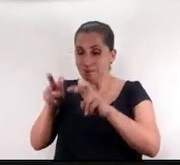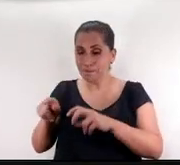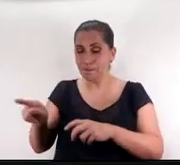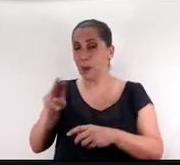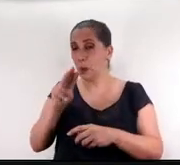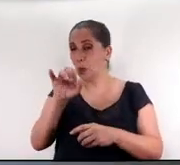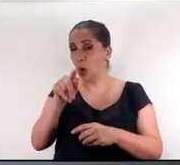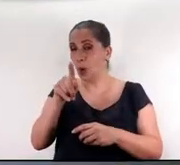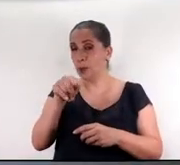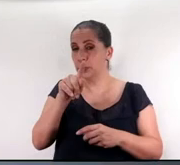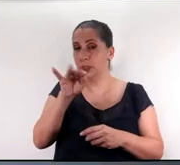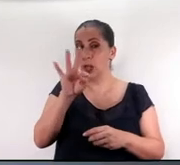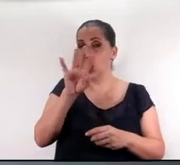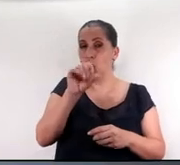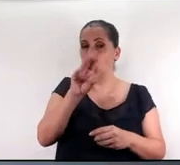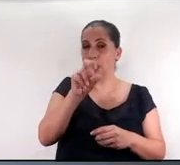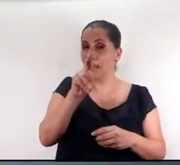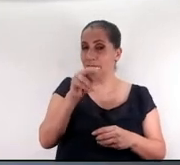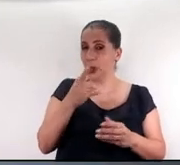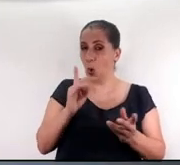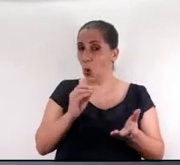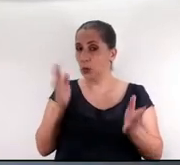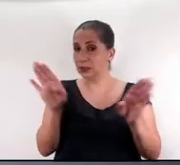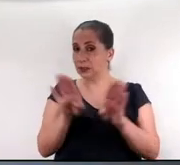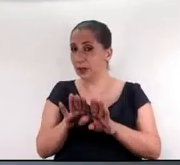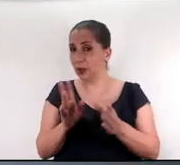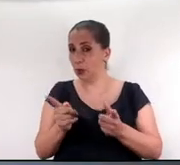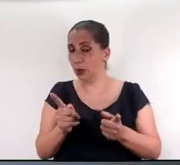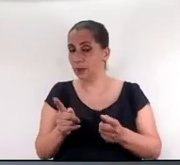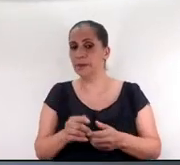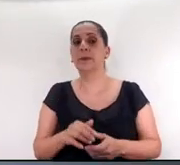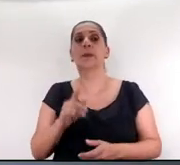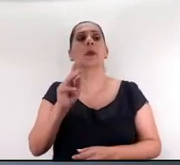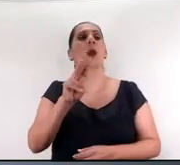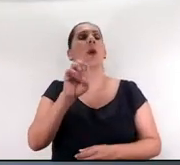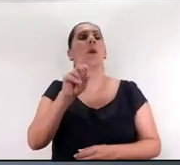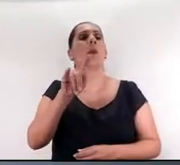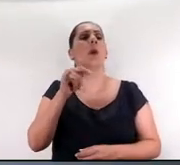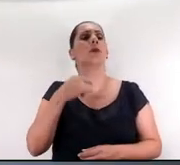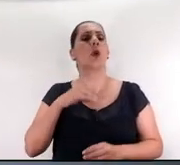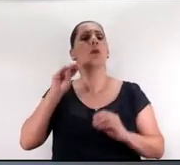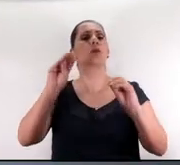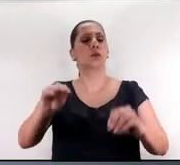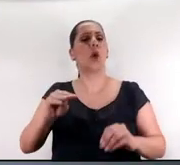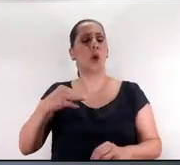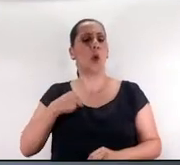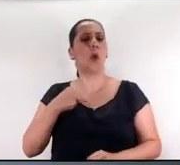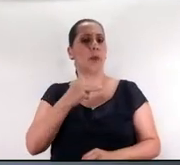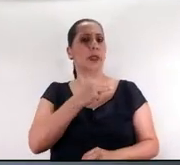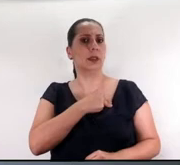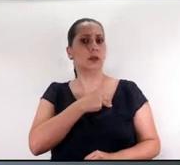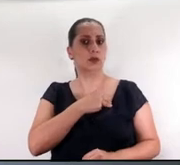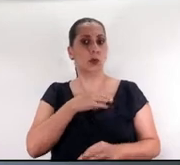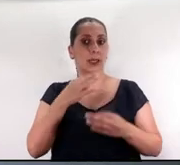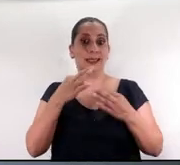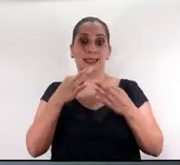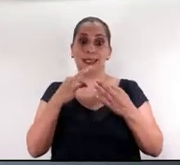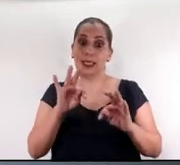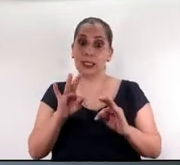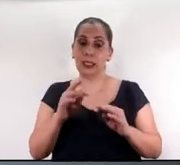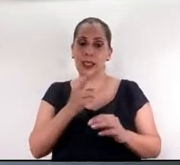o cerraría? No, en el caso del MOP pondría a un ministro y a todo, y trataría de que los mandos